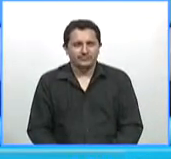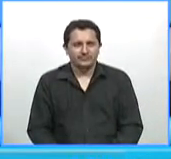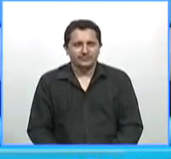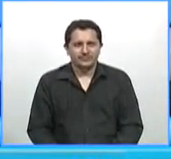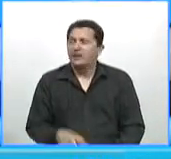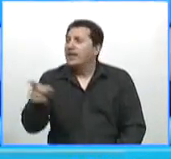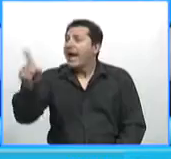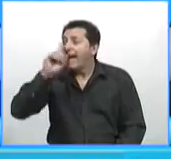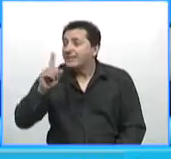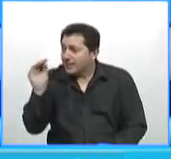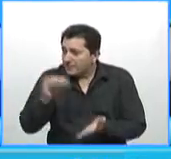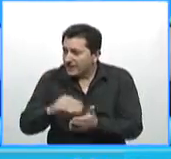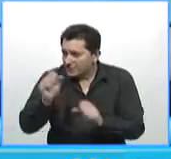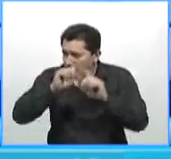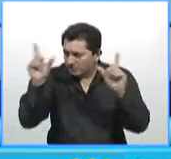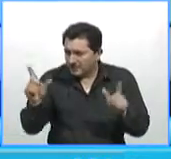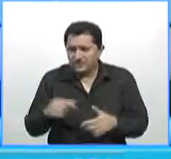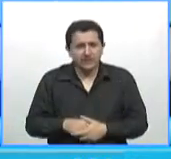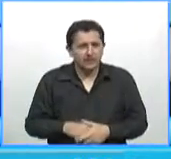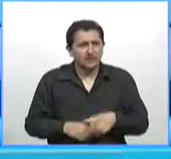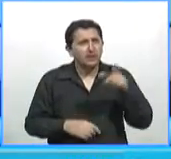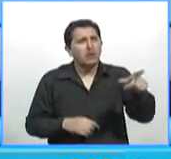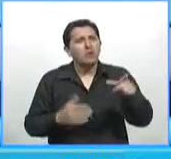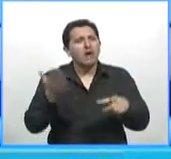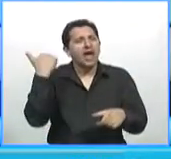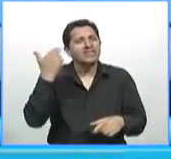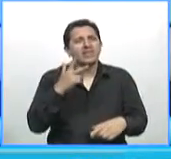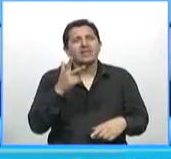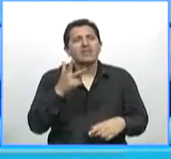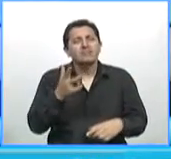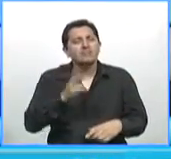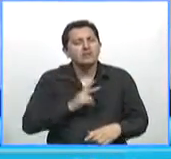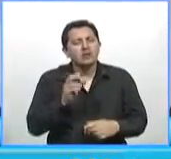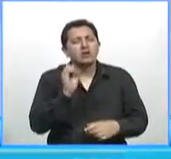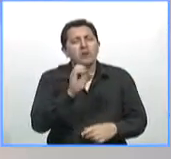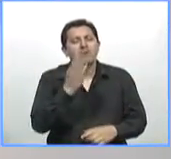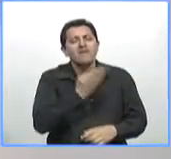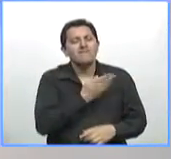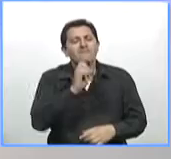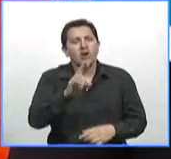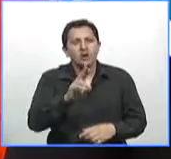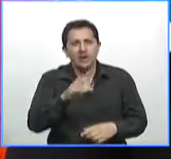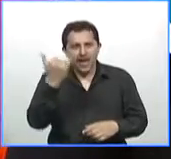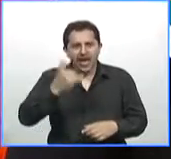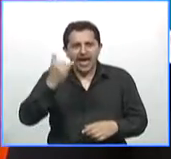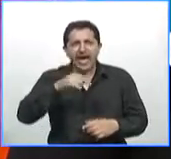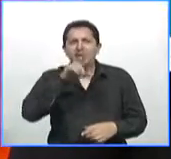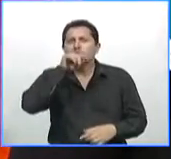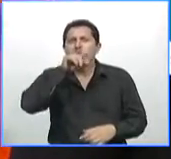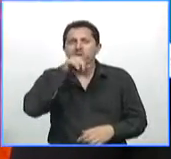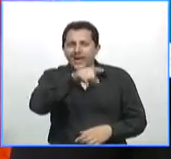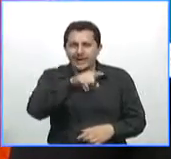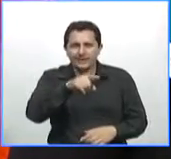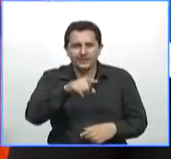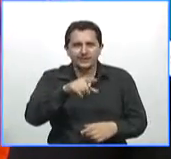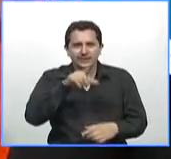Anita, vos tenés una sorpresa más, me parece. Sí, vos recién nombraste a Flor. Sí, a Flor. Bueno, tenemos un tuit. Paramos, ¿viste? ¿No? Viste, es toda